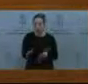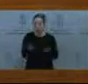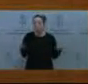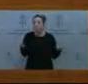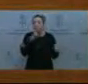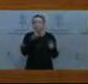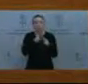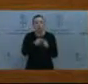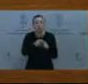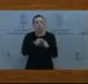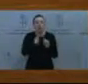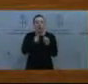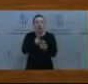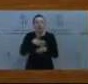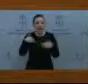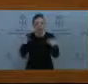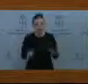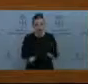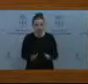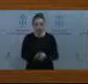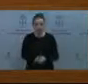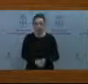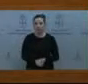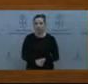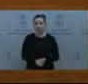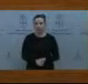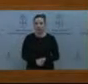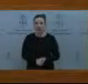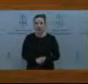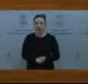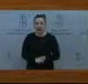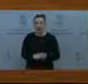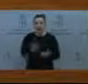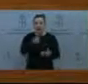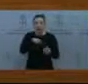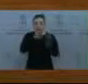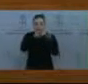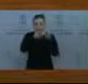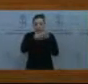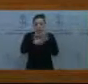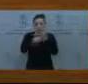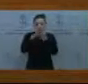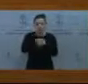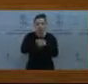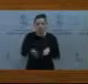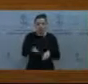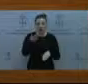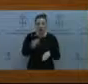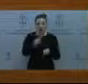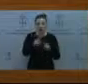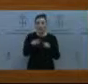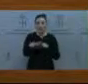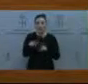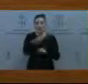referirlo. Hemos ligado este tema fundamentalmente a tres aspectos. En primer lugar,